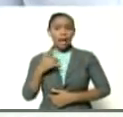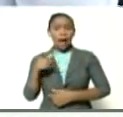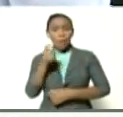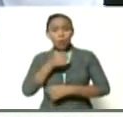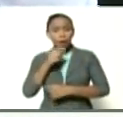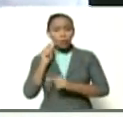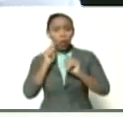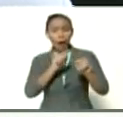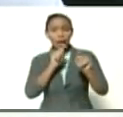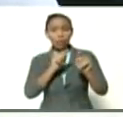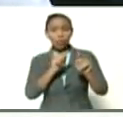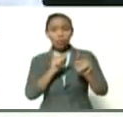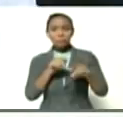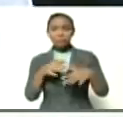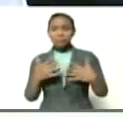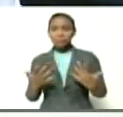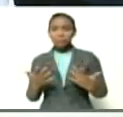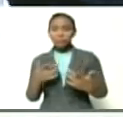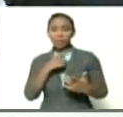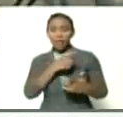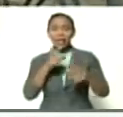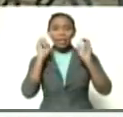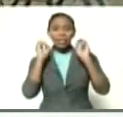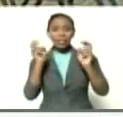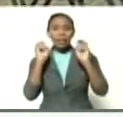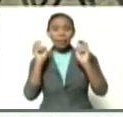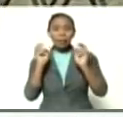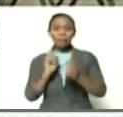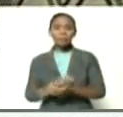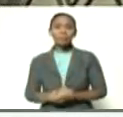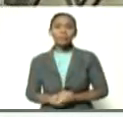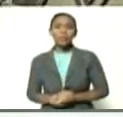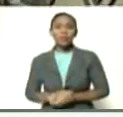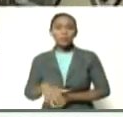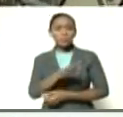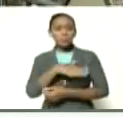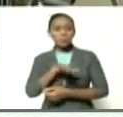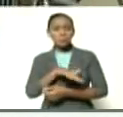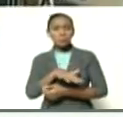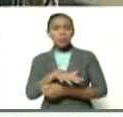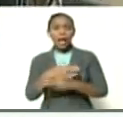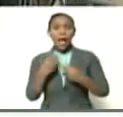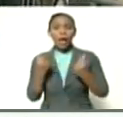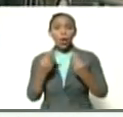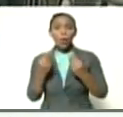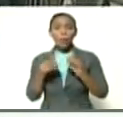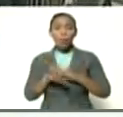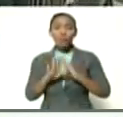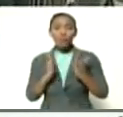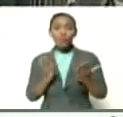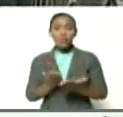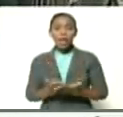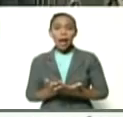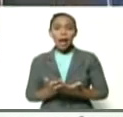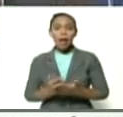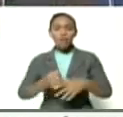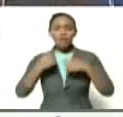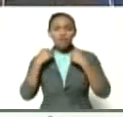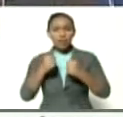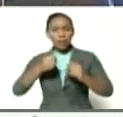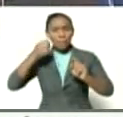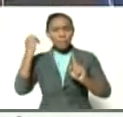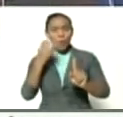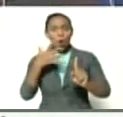de ellos. Así que en este contexto donde la economía mundial fuertemente